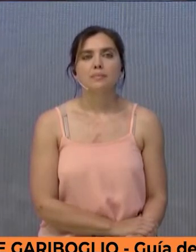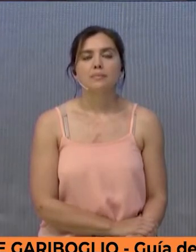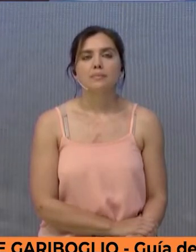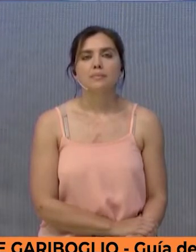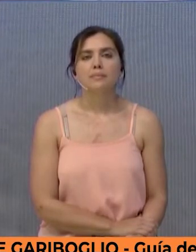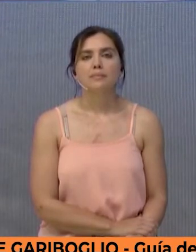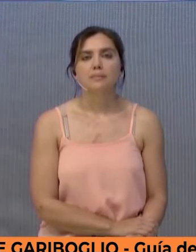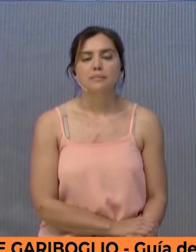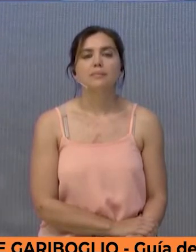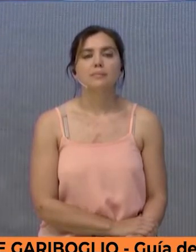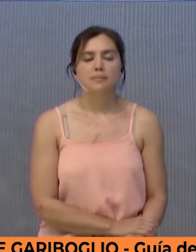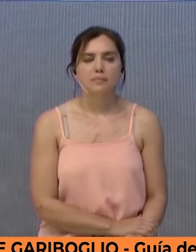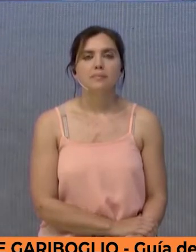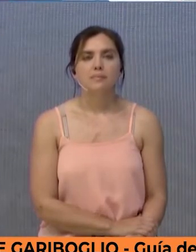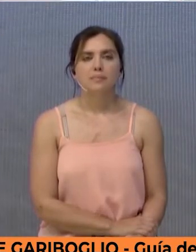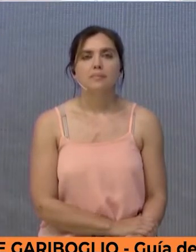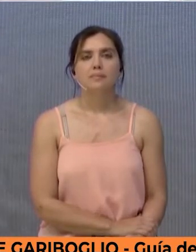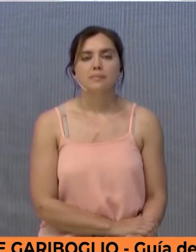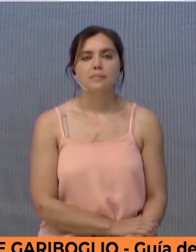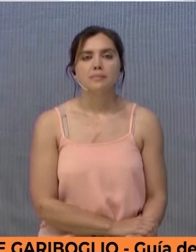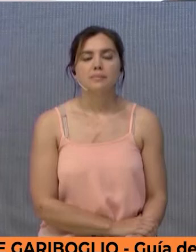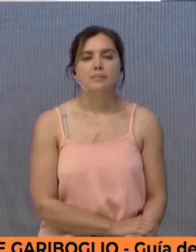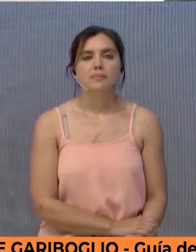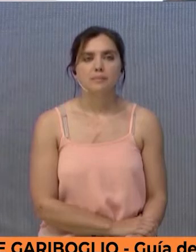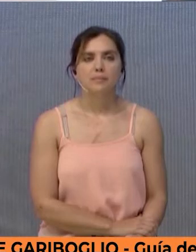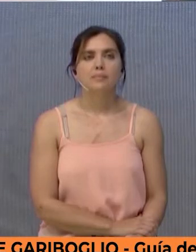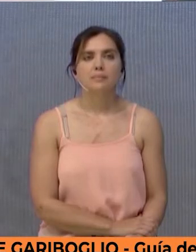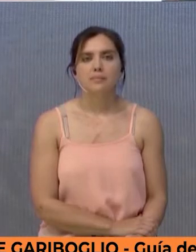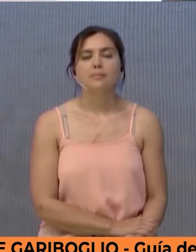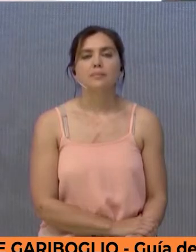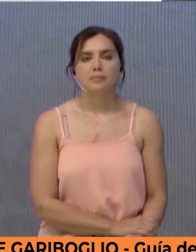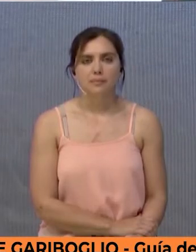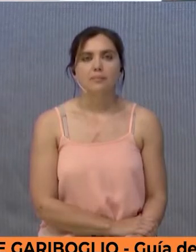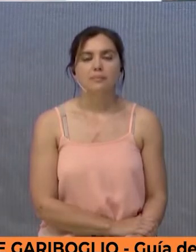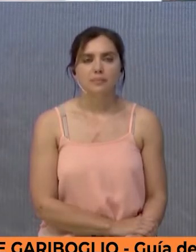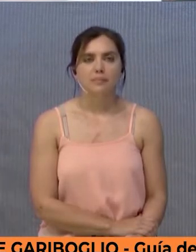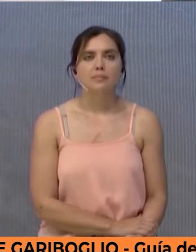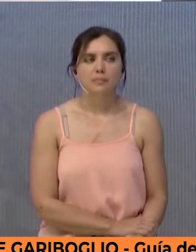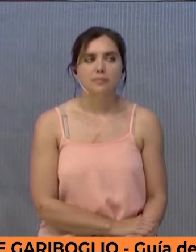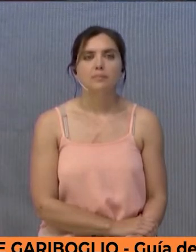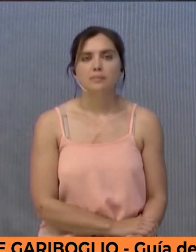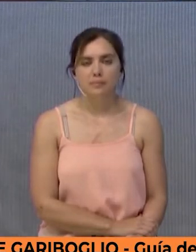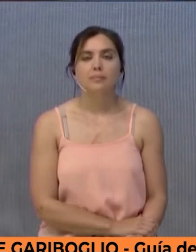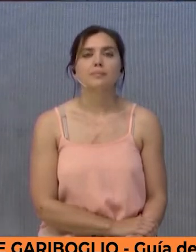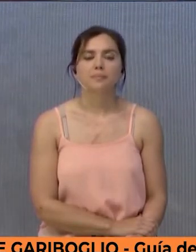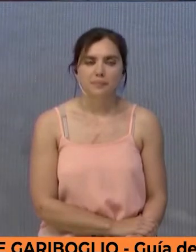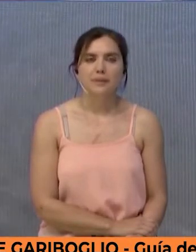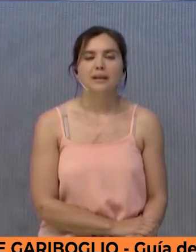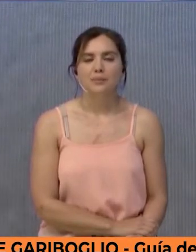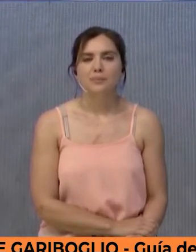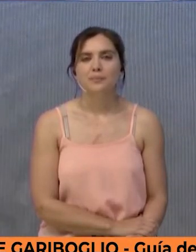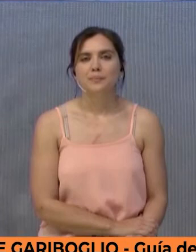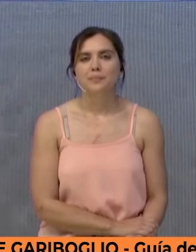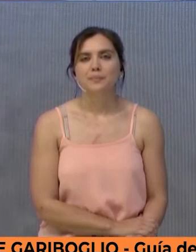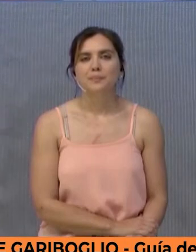desaparecido, con la creciente nuevamente han vuelto y se están modificando nuevamente hacia una vegetación más isleña, más típica de la isla.